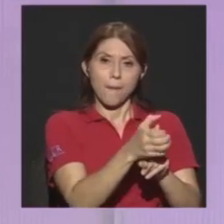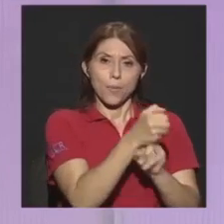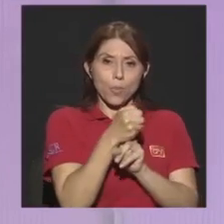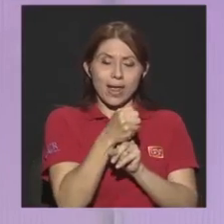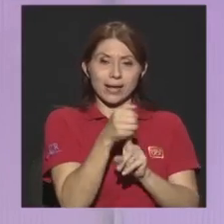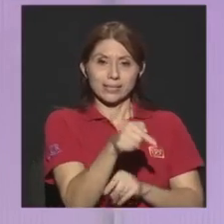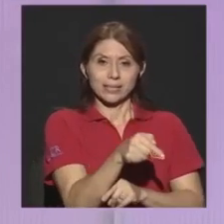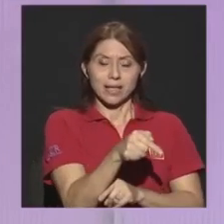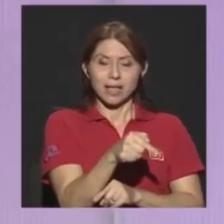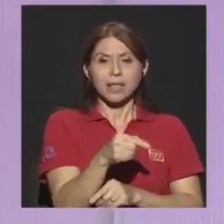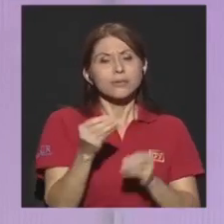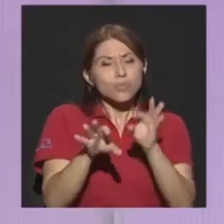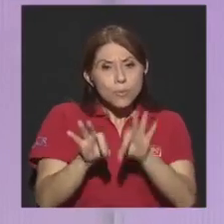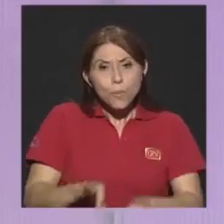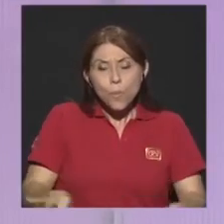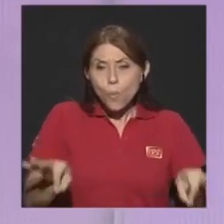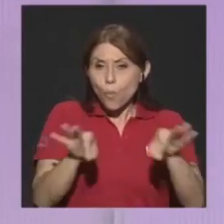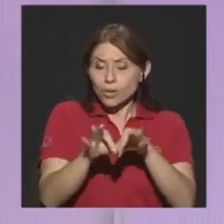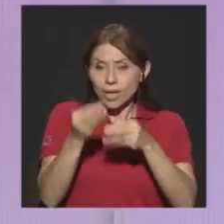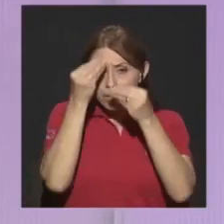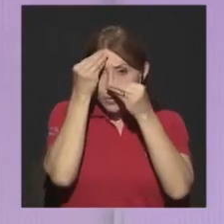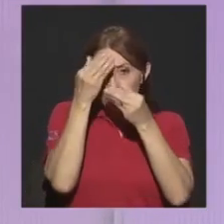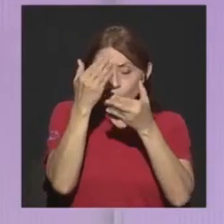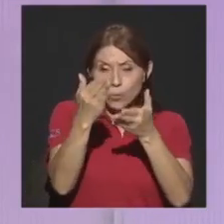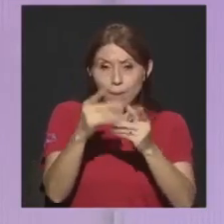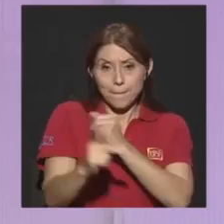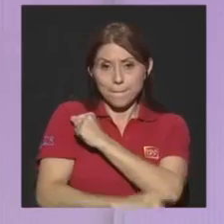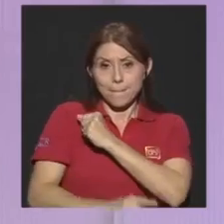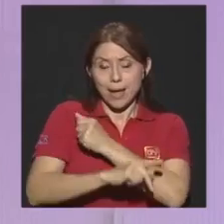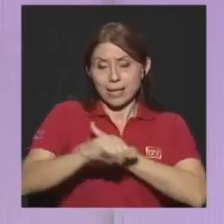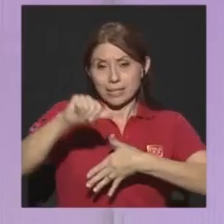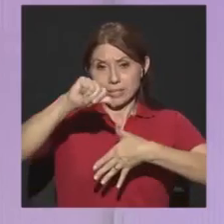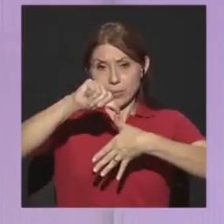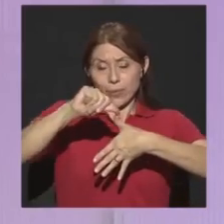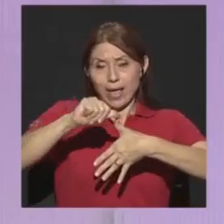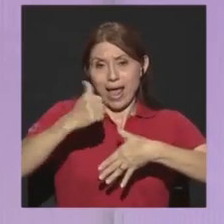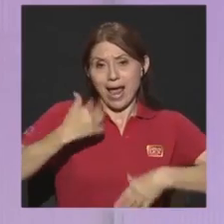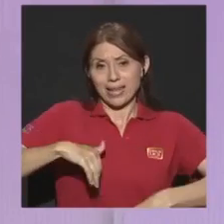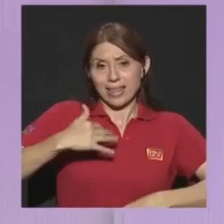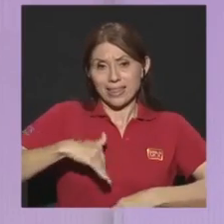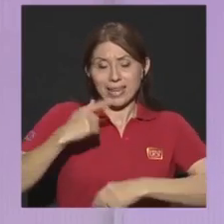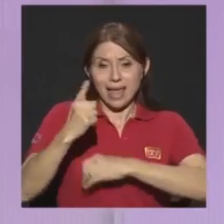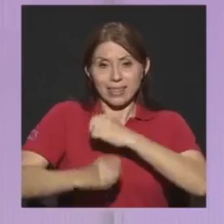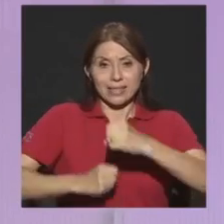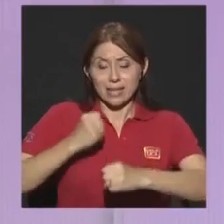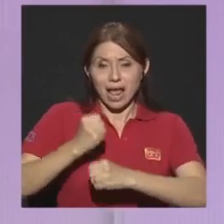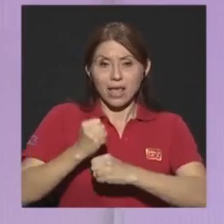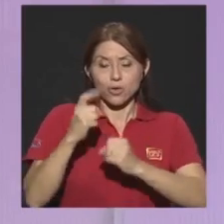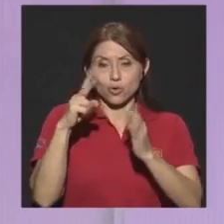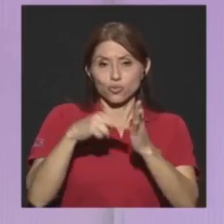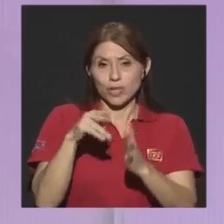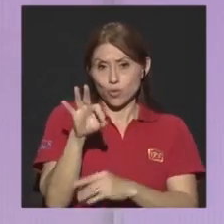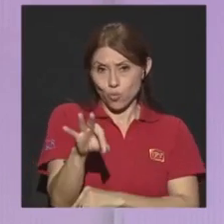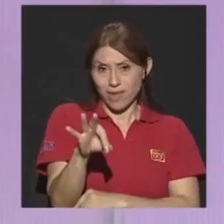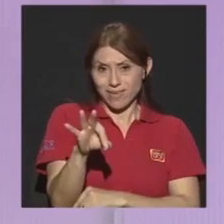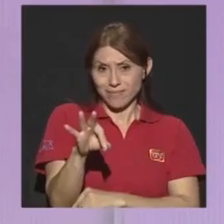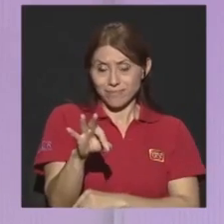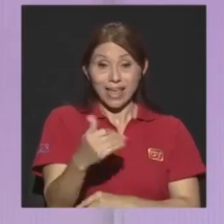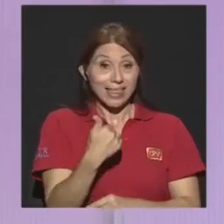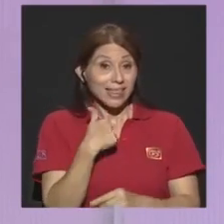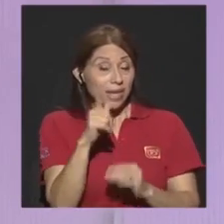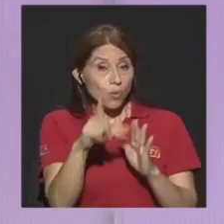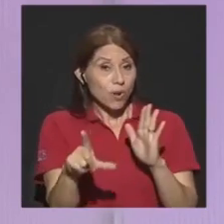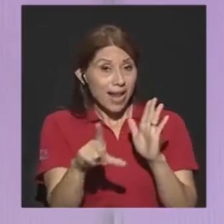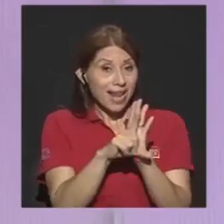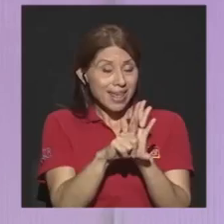que Argentina, desde el 2009, hace una reforma integral a la ley de violencia contra